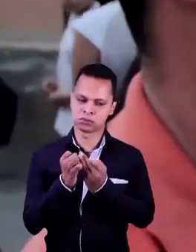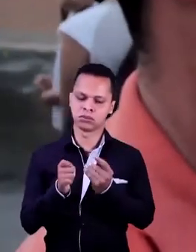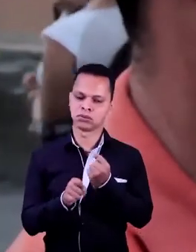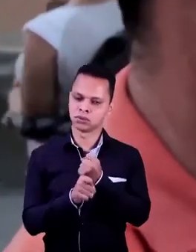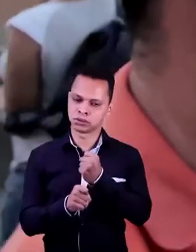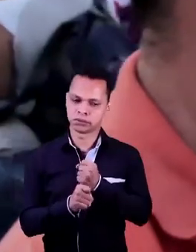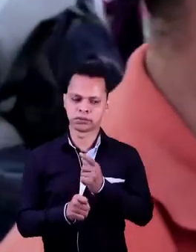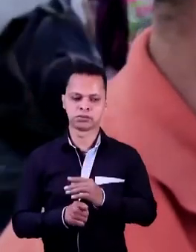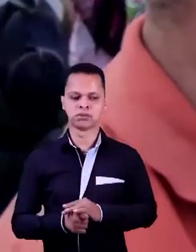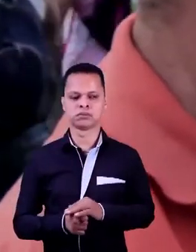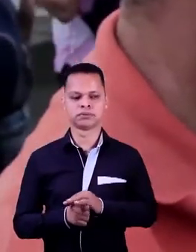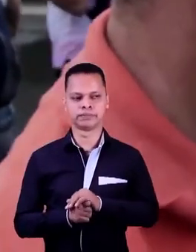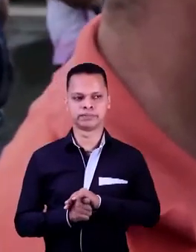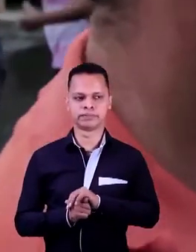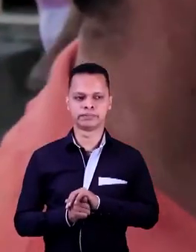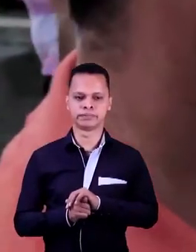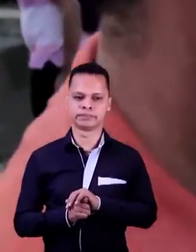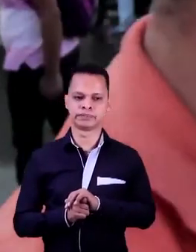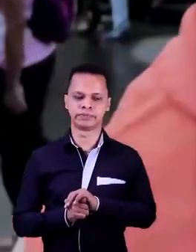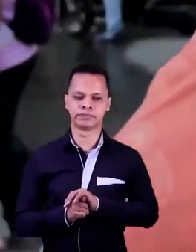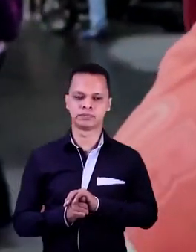ese negocio.